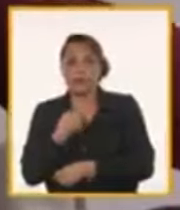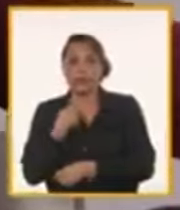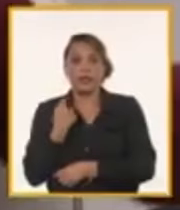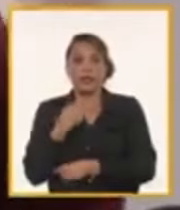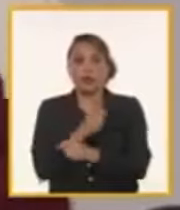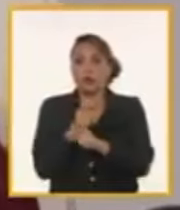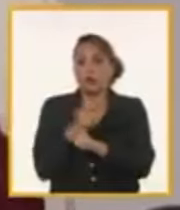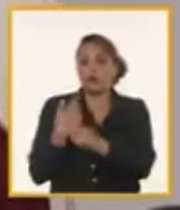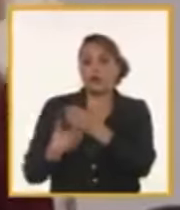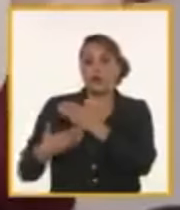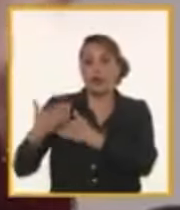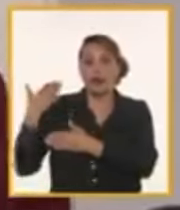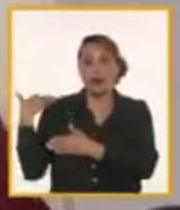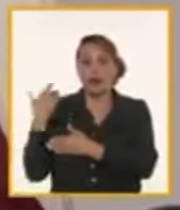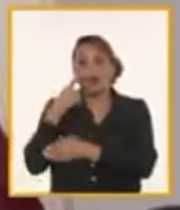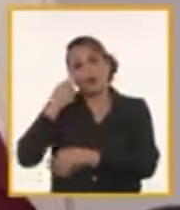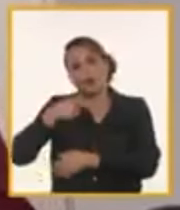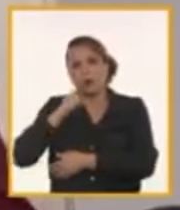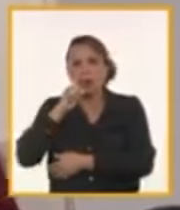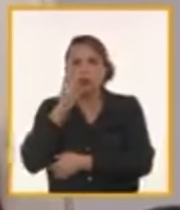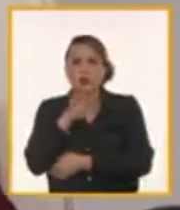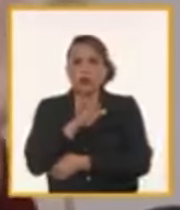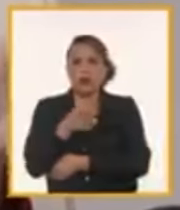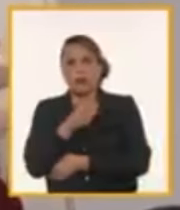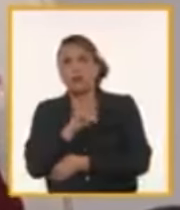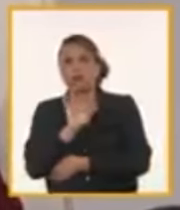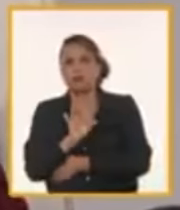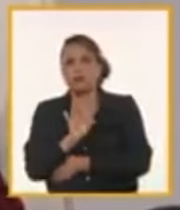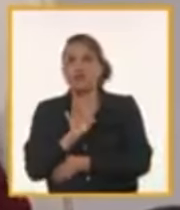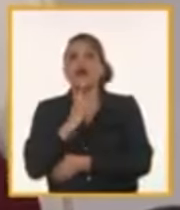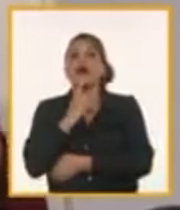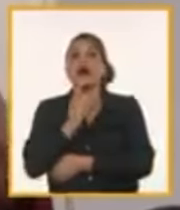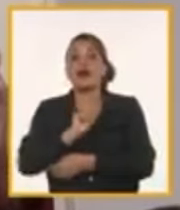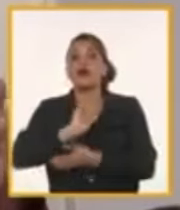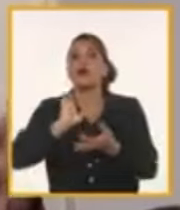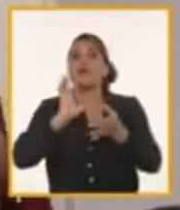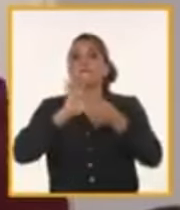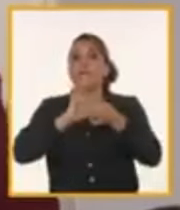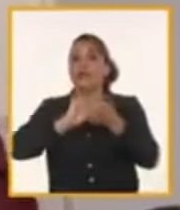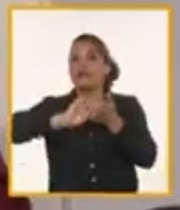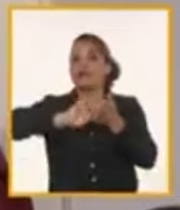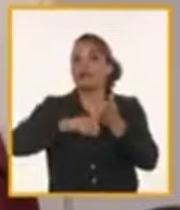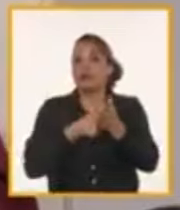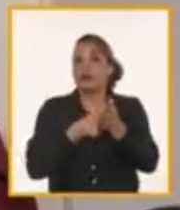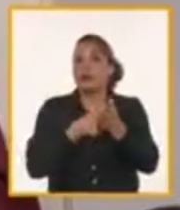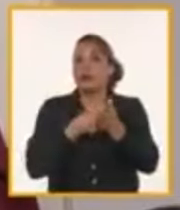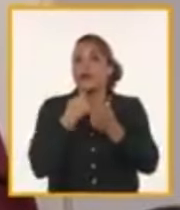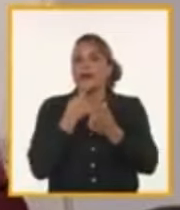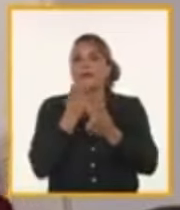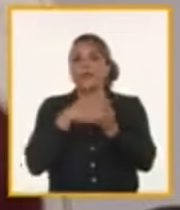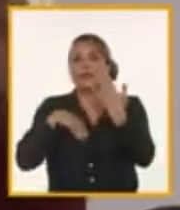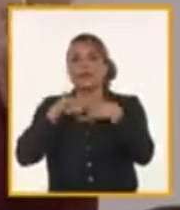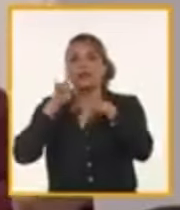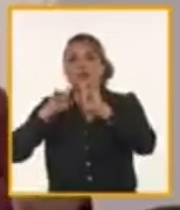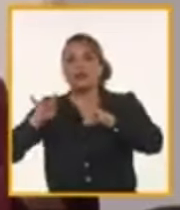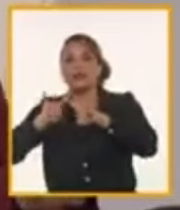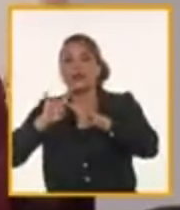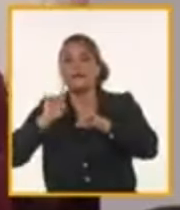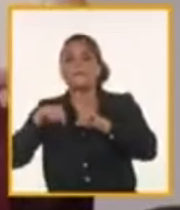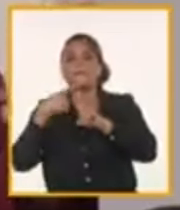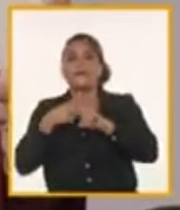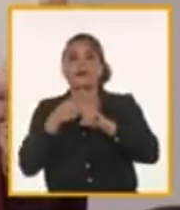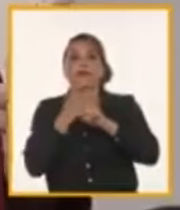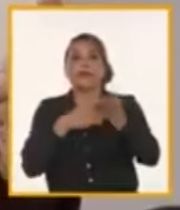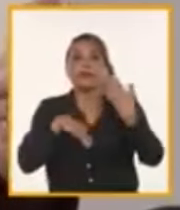curso junio más o menos aproximadamente se firmó un convenio con el mes y el Ministerio de energía y mina un